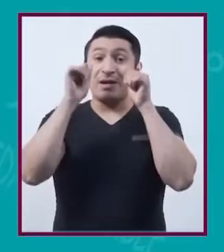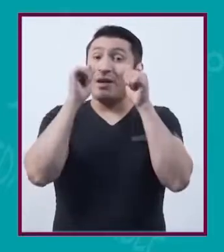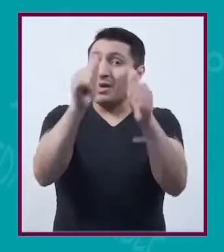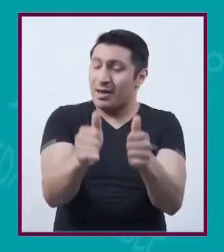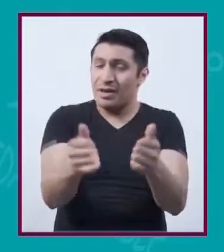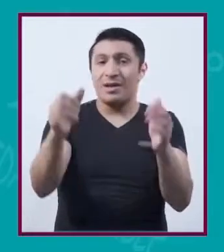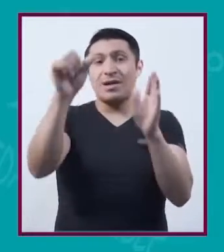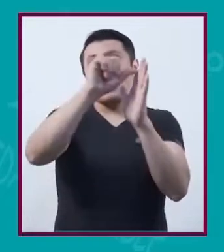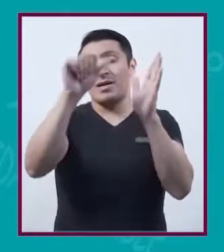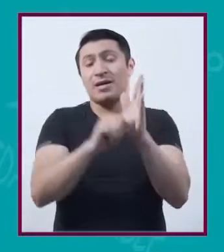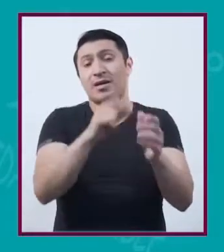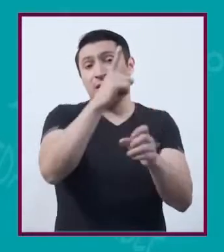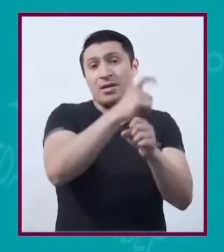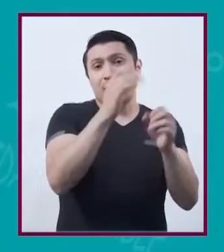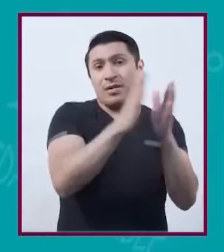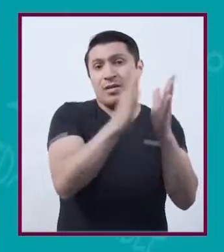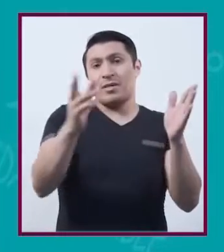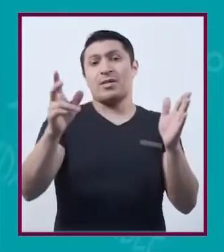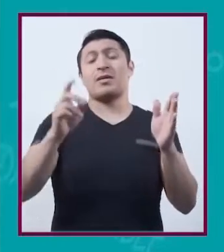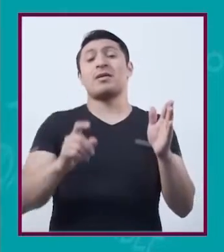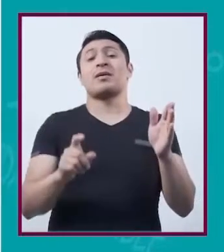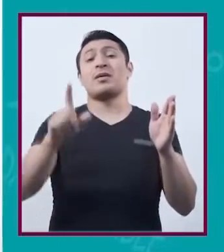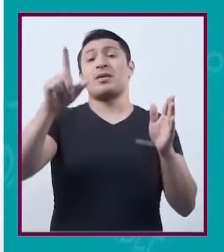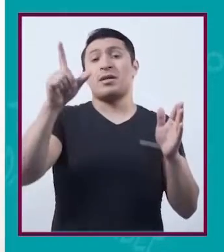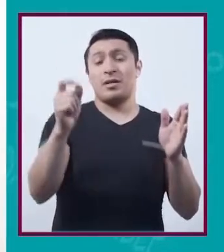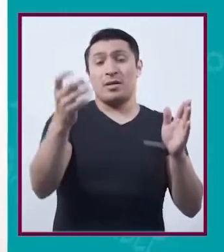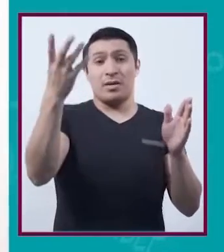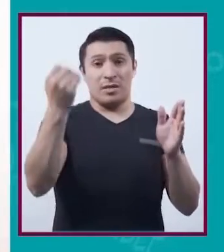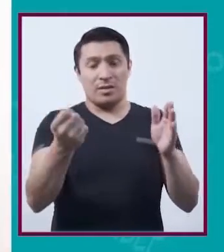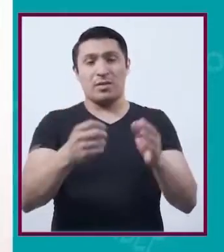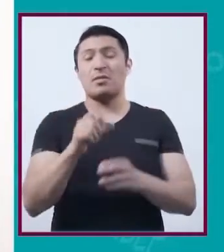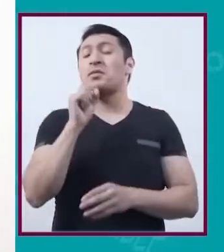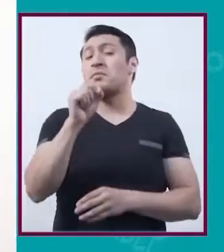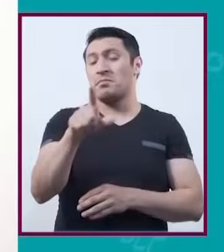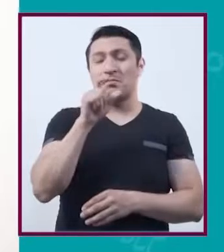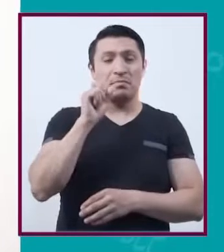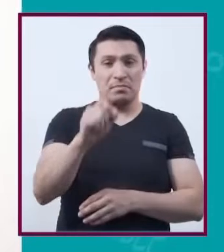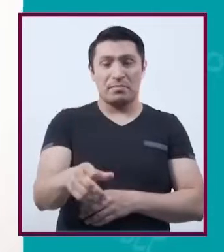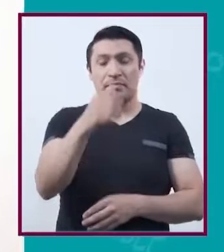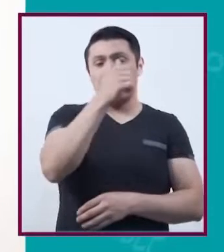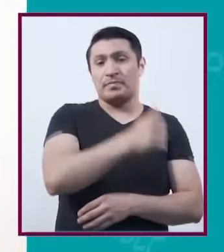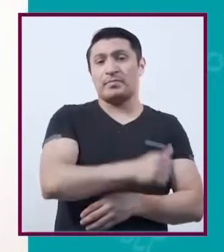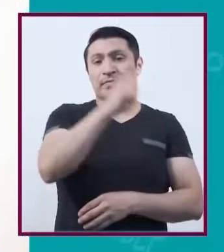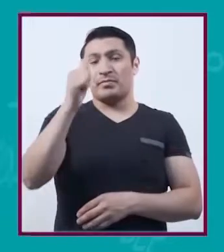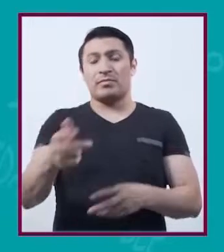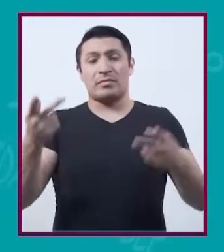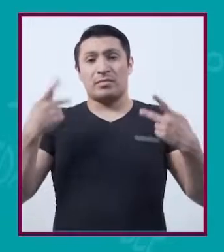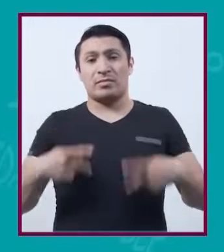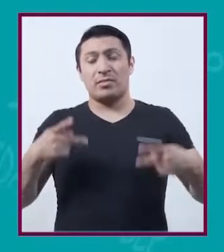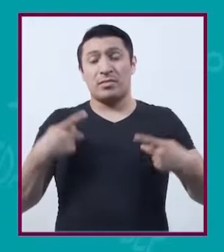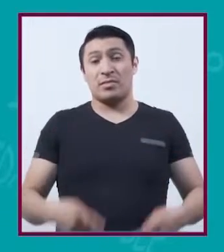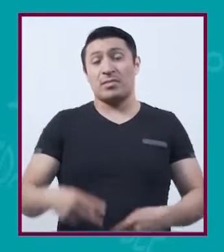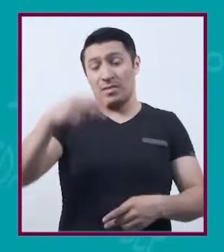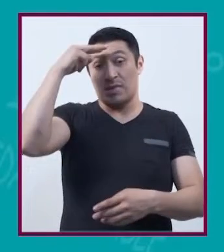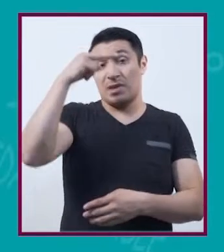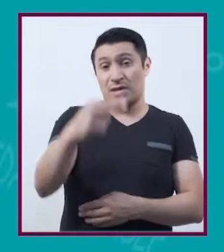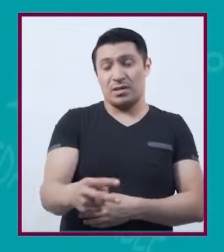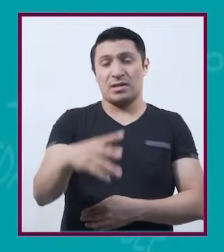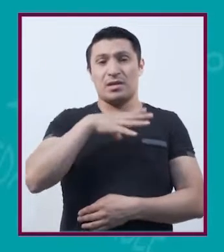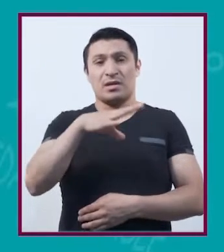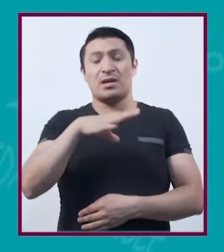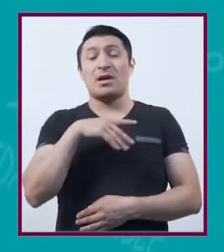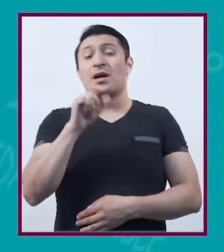y te recomendamos leerlas con atención del artículo 1 al 29. Del mismo modo,